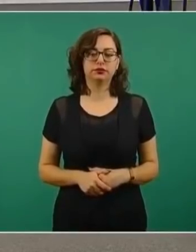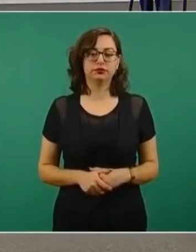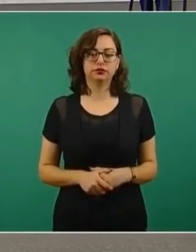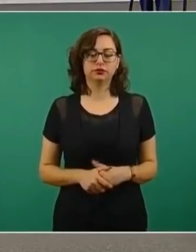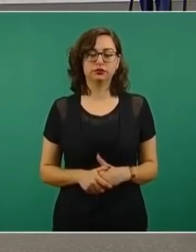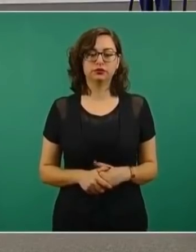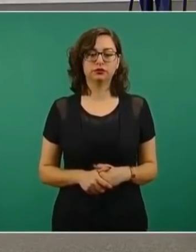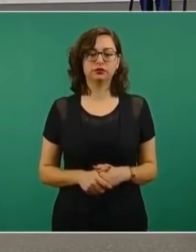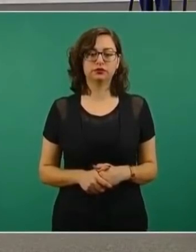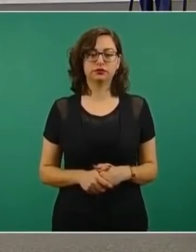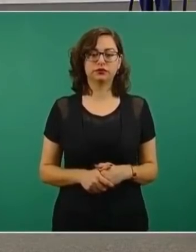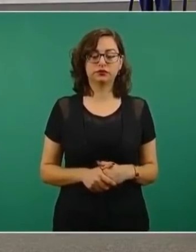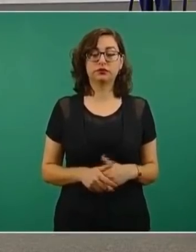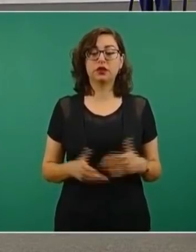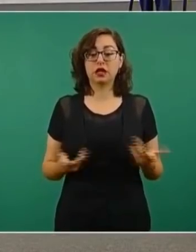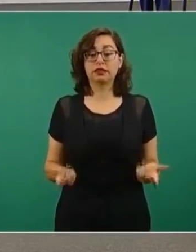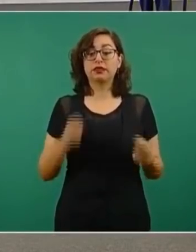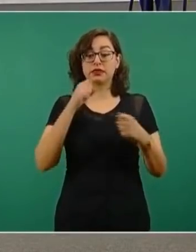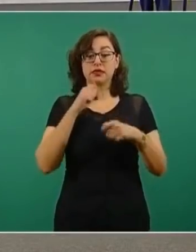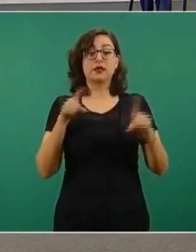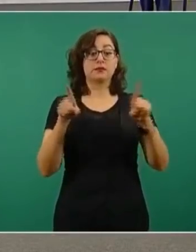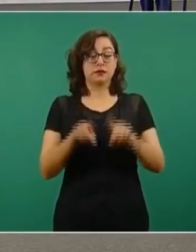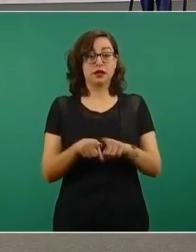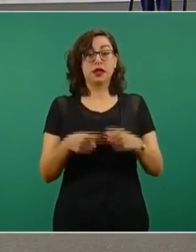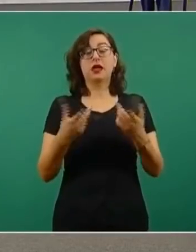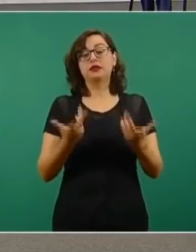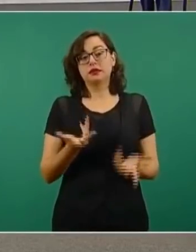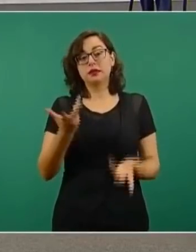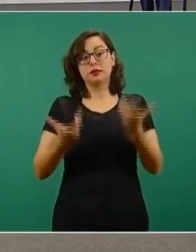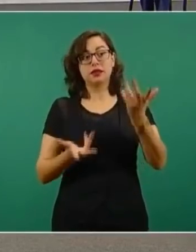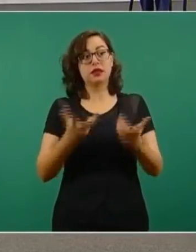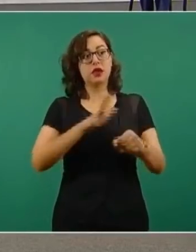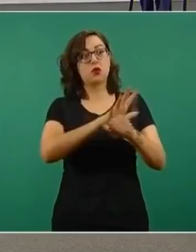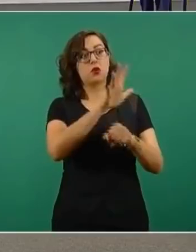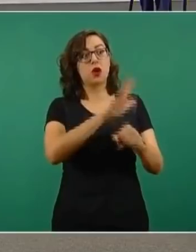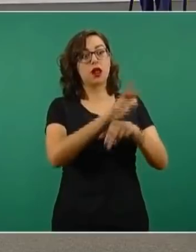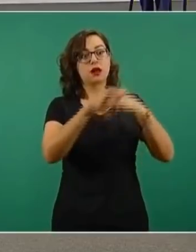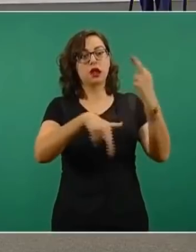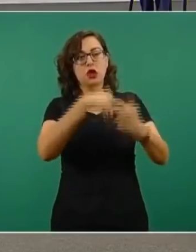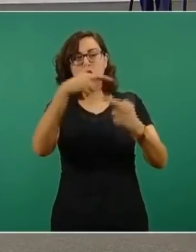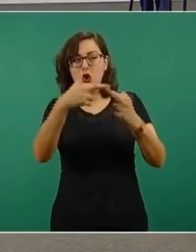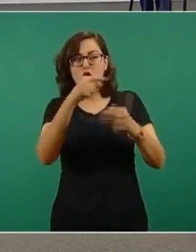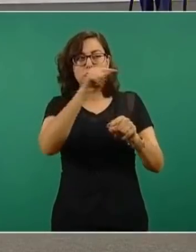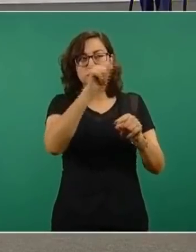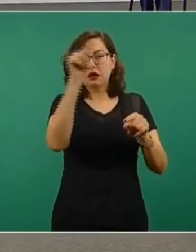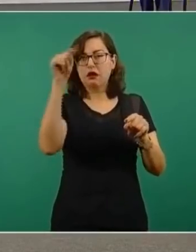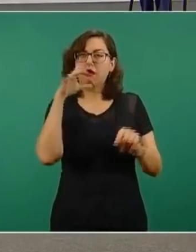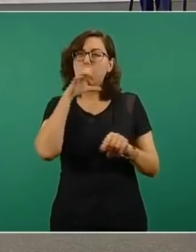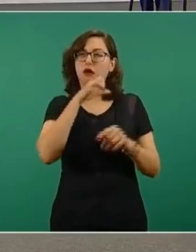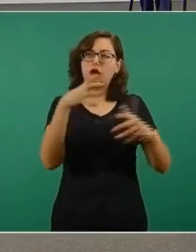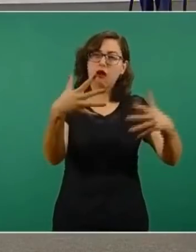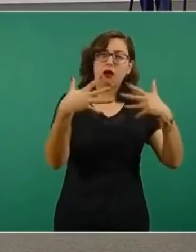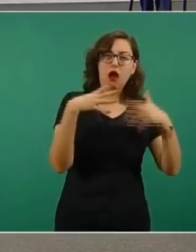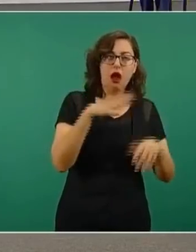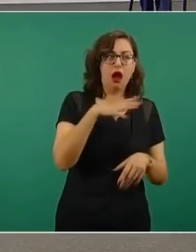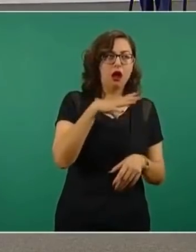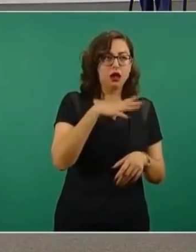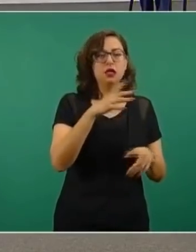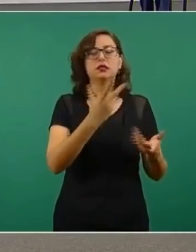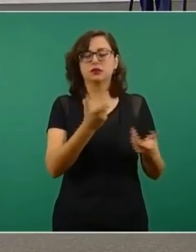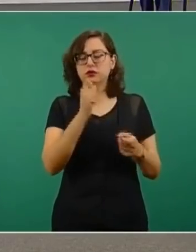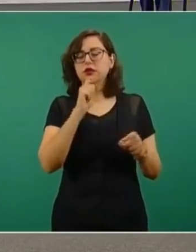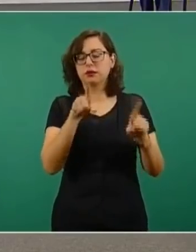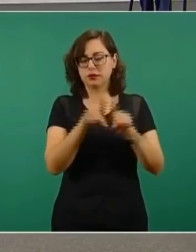de las condiciones de temperatura o la región en la cual esté aplicando esa tarifa. Los consumos registrados durante la